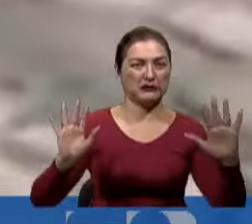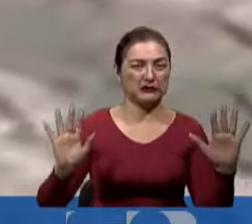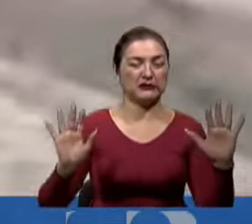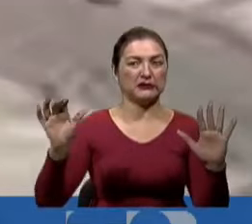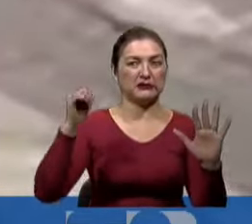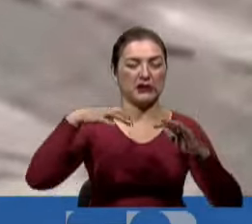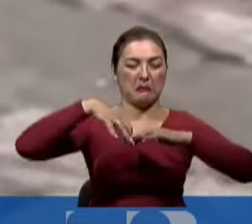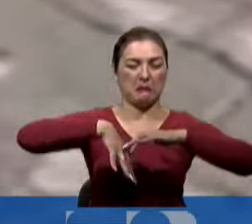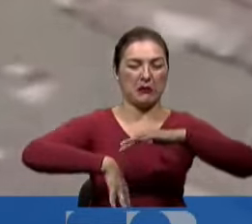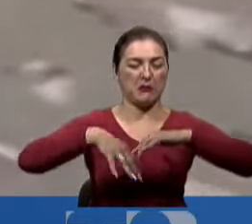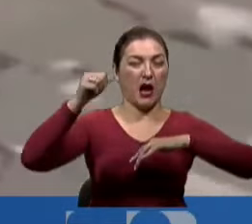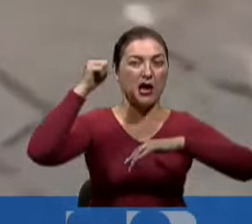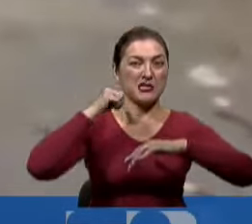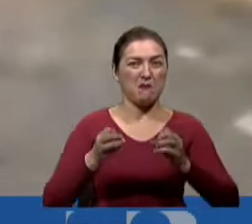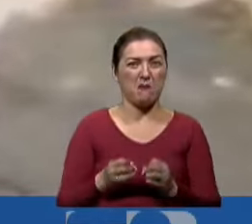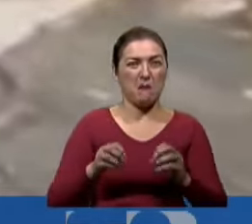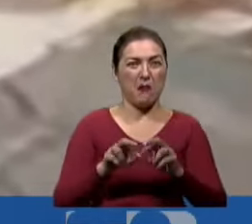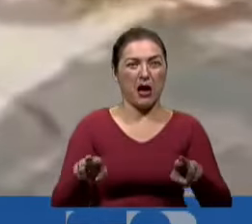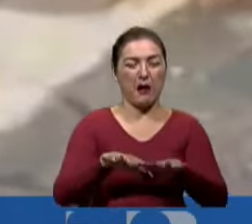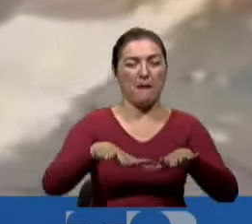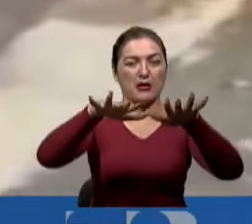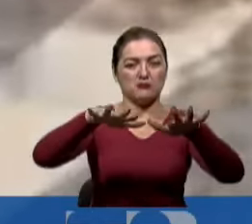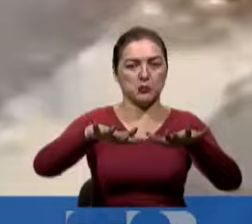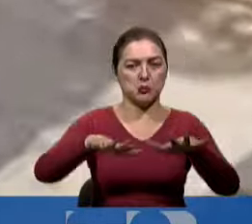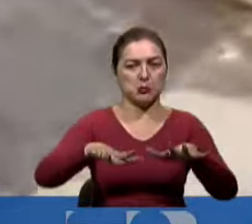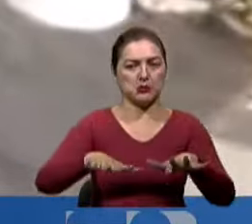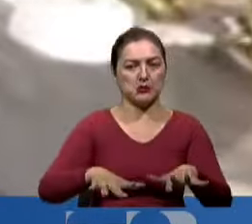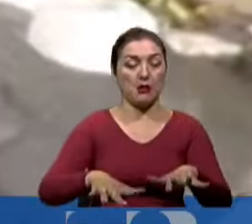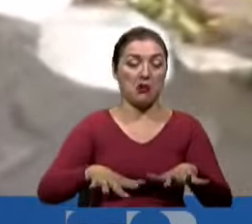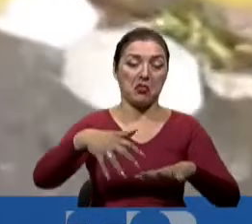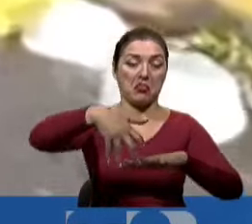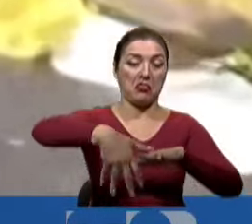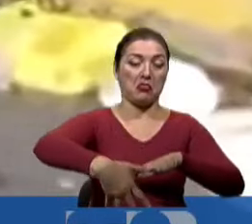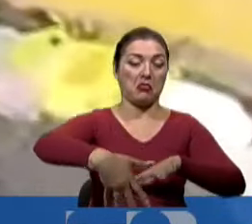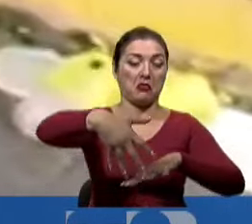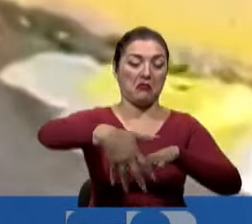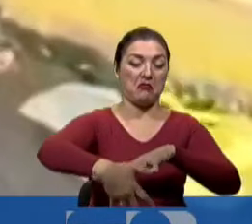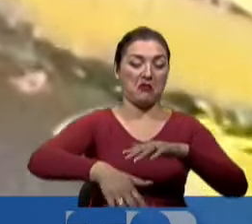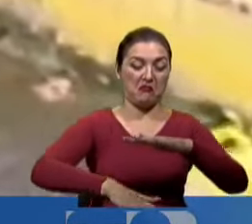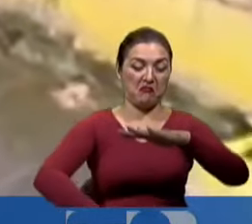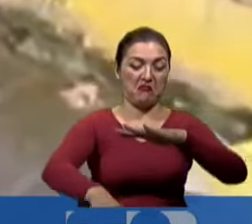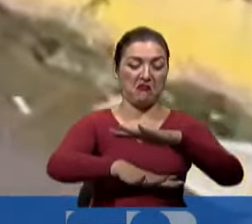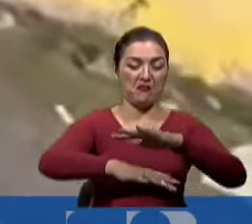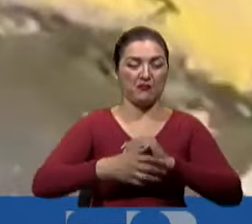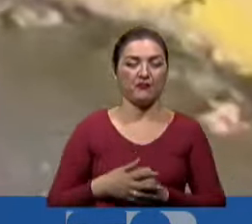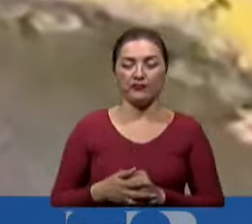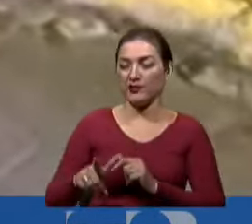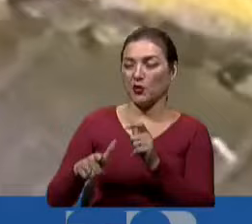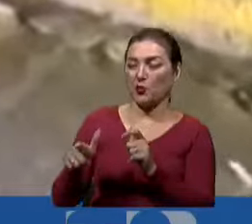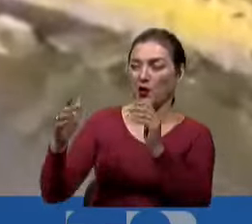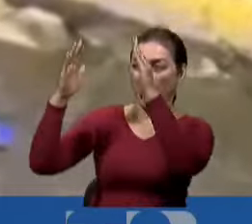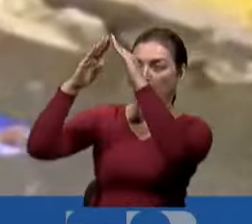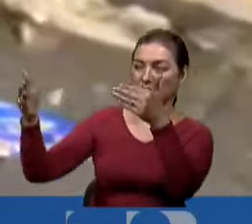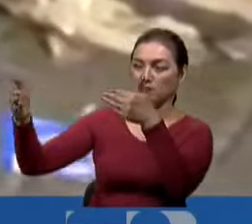el día de ayer estaba bastante, ahora ha bajado. Así es. Vecino, y usted es justamente el que vive al lado de esta fuga de